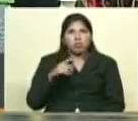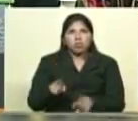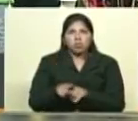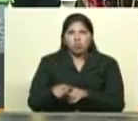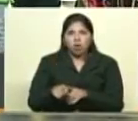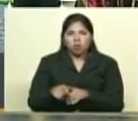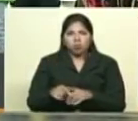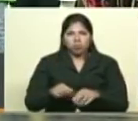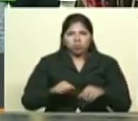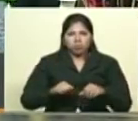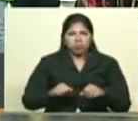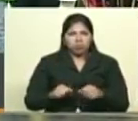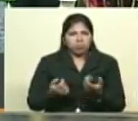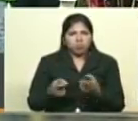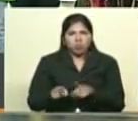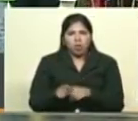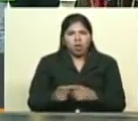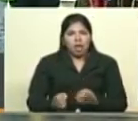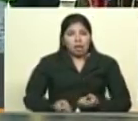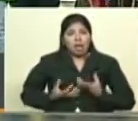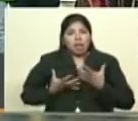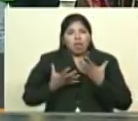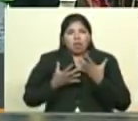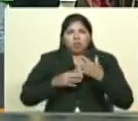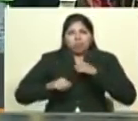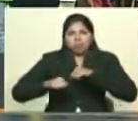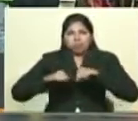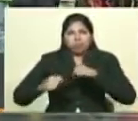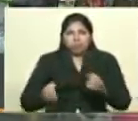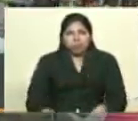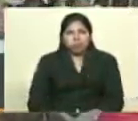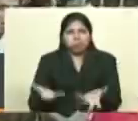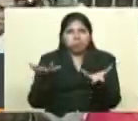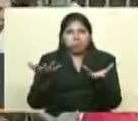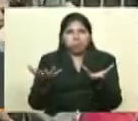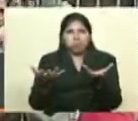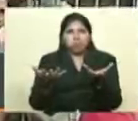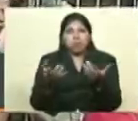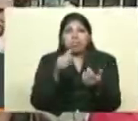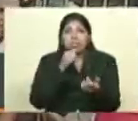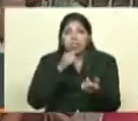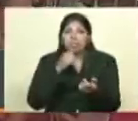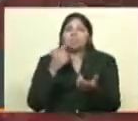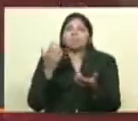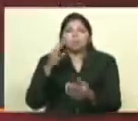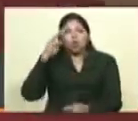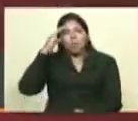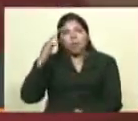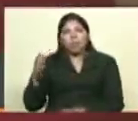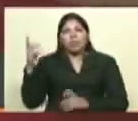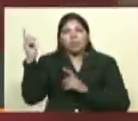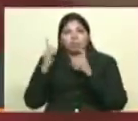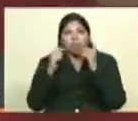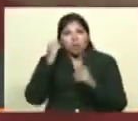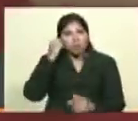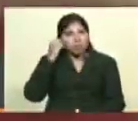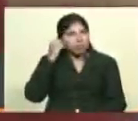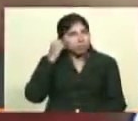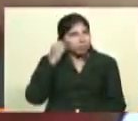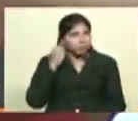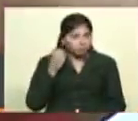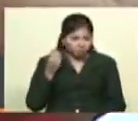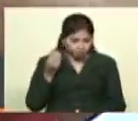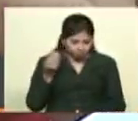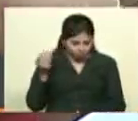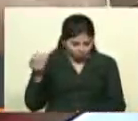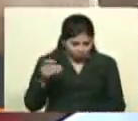pueblos, a llevar a los hombres y mujeres de los barrios al poder político, nuestro comandante amado Hugo Chávez Frías, que vino con la llama de la